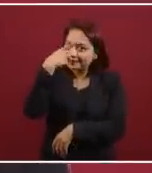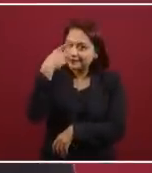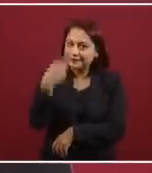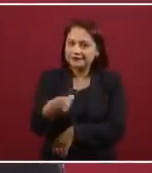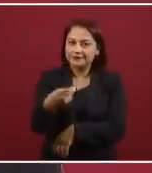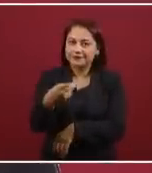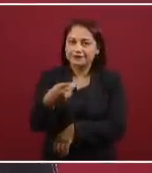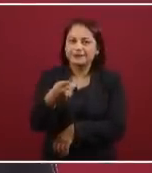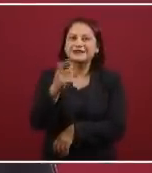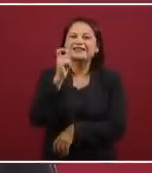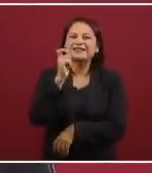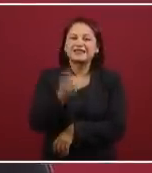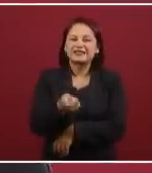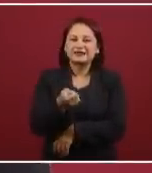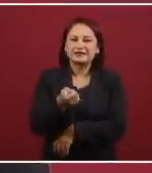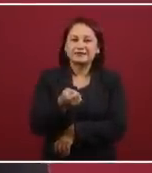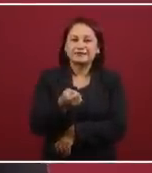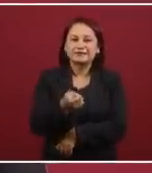Hace falta